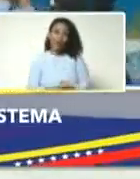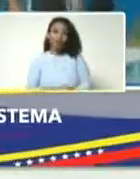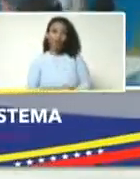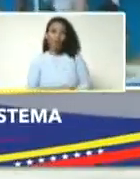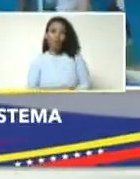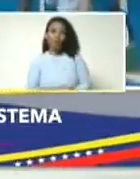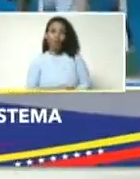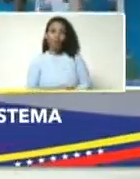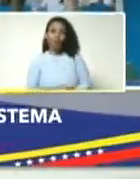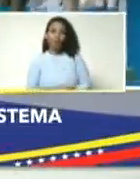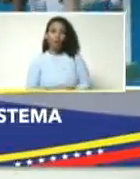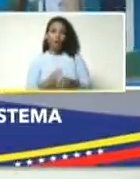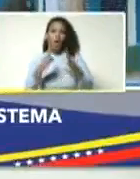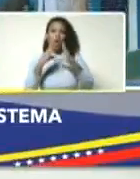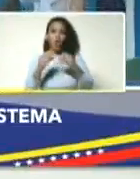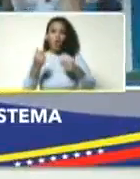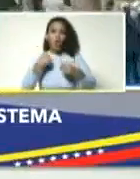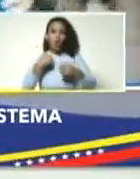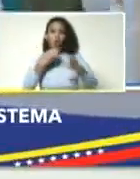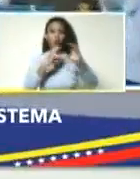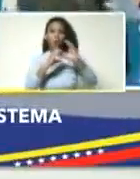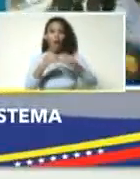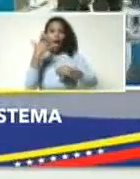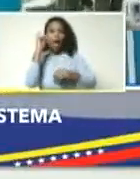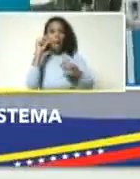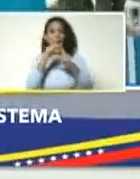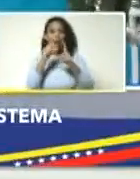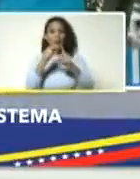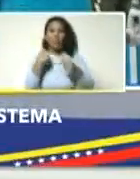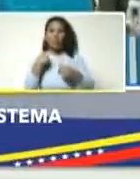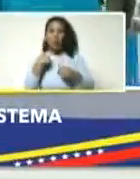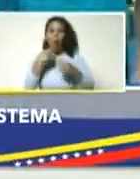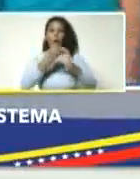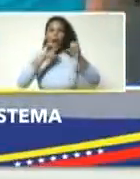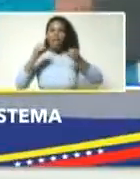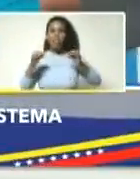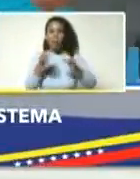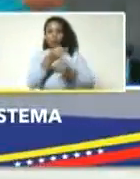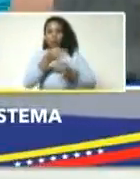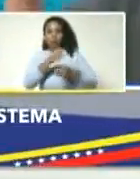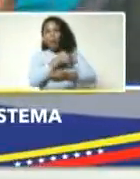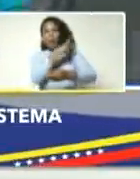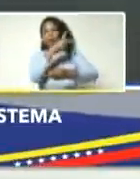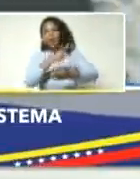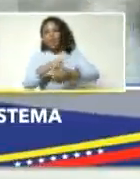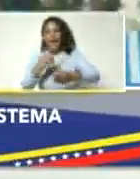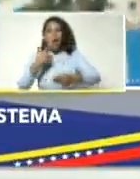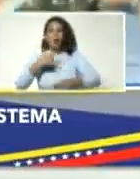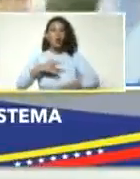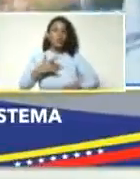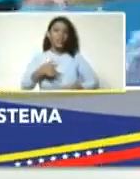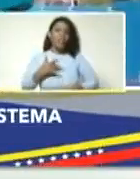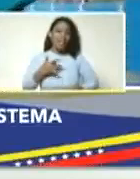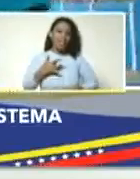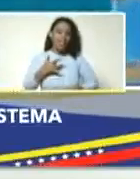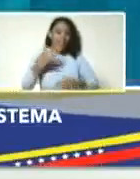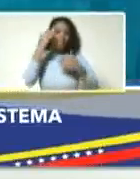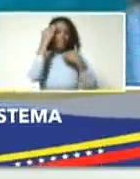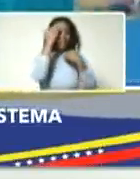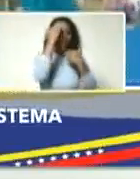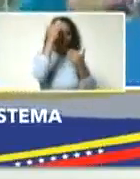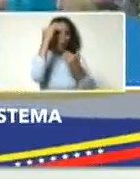¿Ah? Todo lo que converso me sale en verso. A uno lo que le provoca es